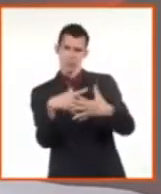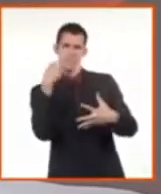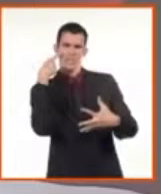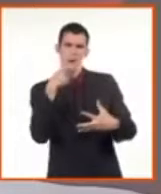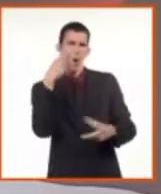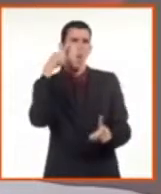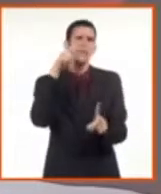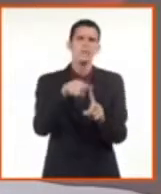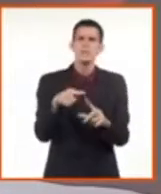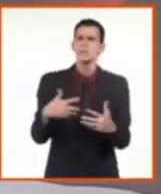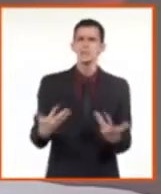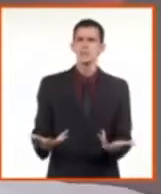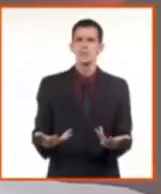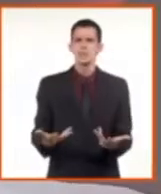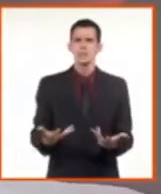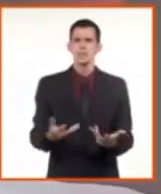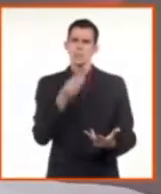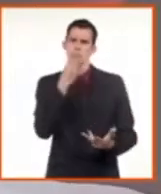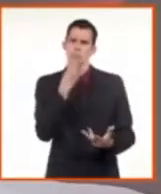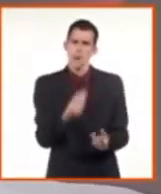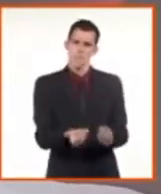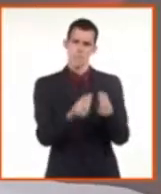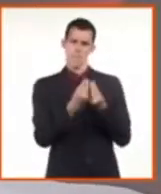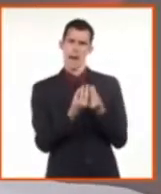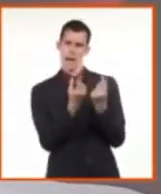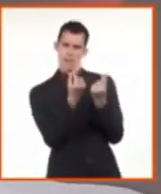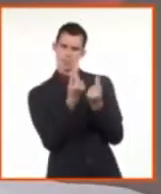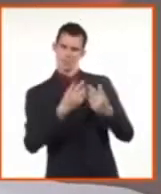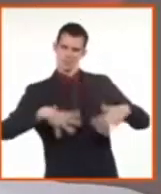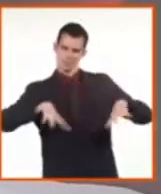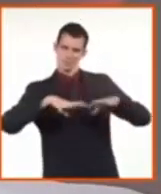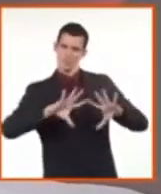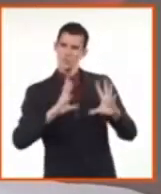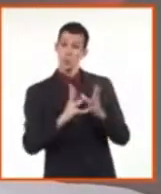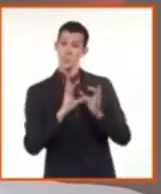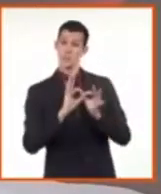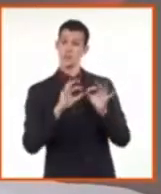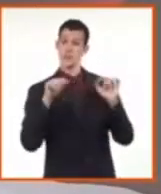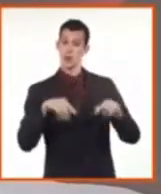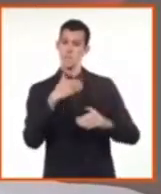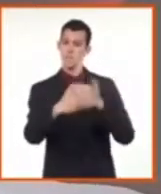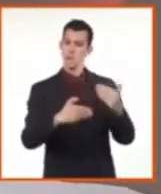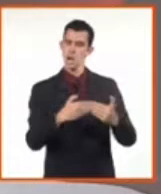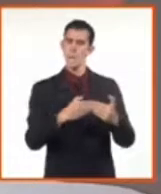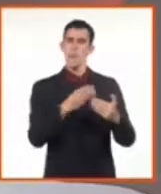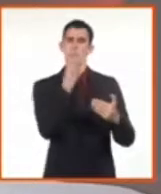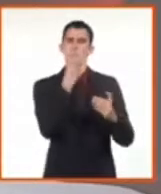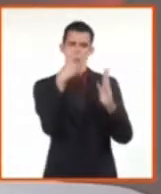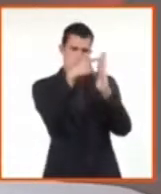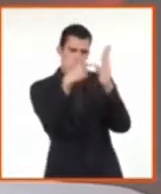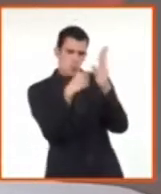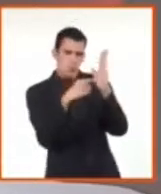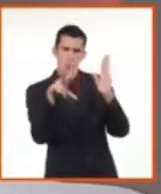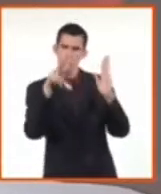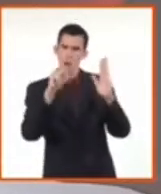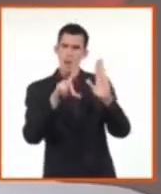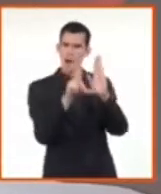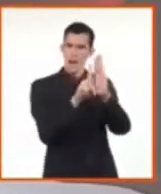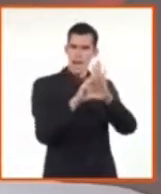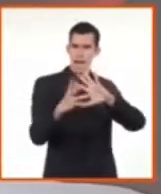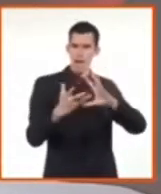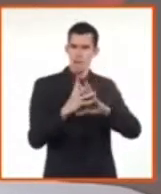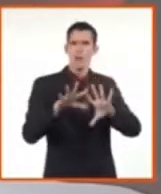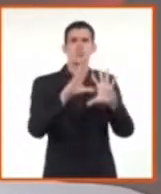y van a conducir a recuperarnos de esta compleja situación económica que hoy enfrenta el país y poder avanzar